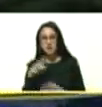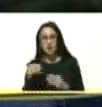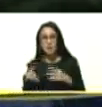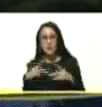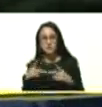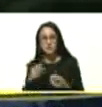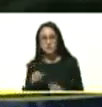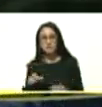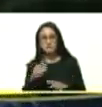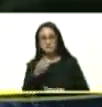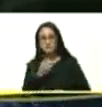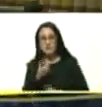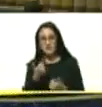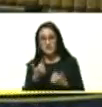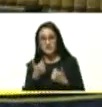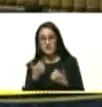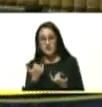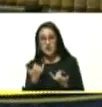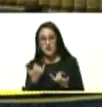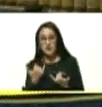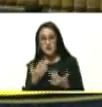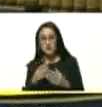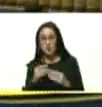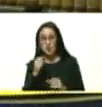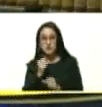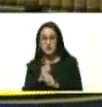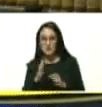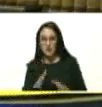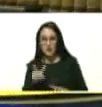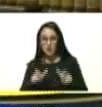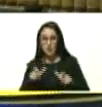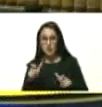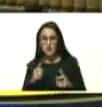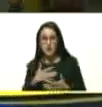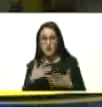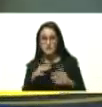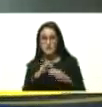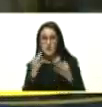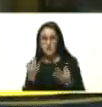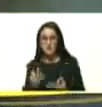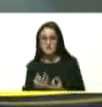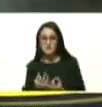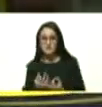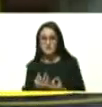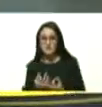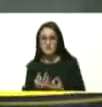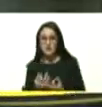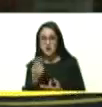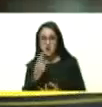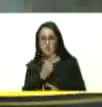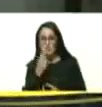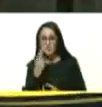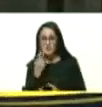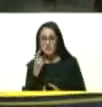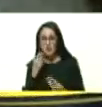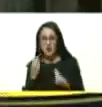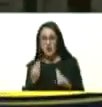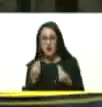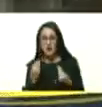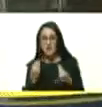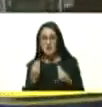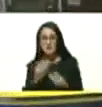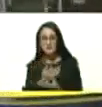muy hermoso en el cual aquí están todos nuestros trabajadores, que somos una gran familia, comprometidos por la calidad y